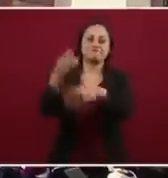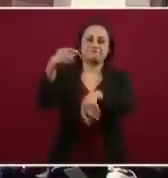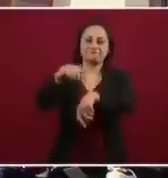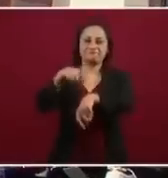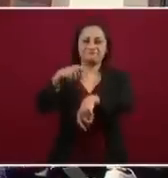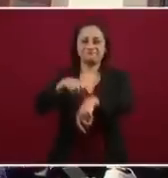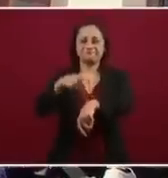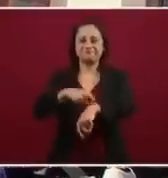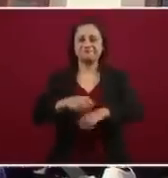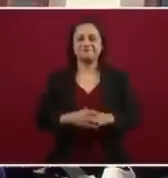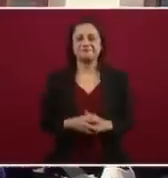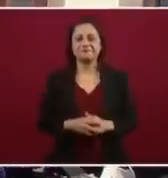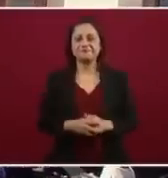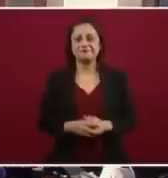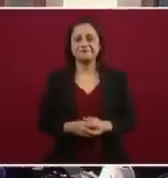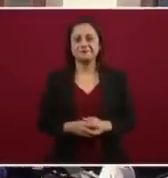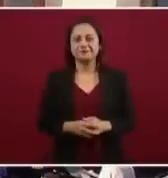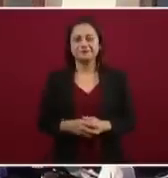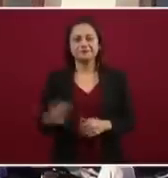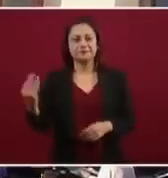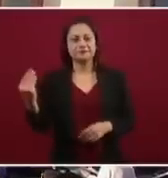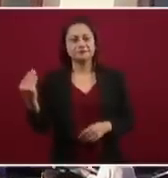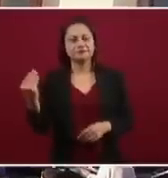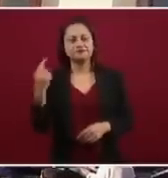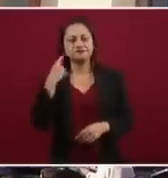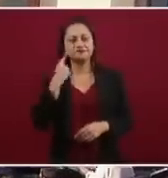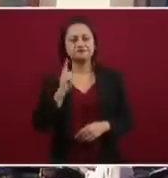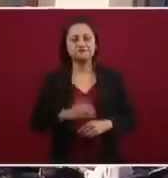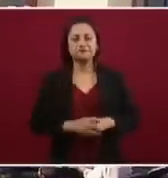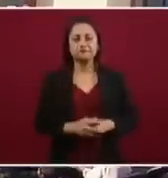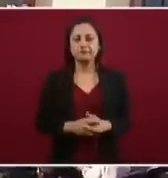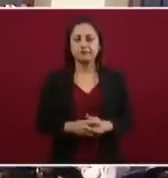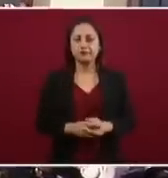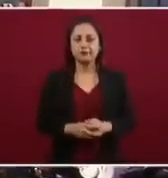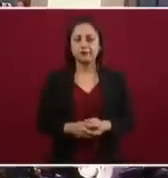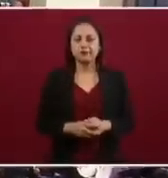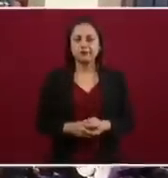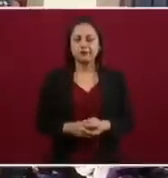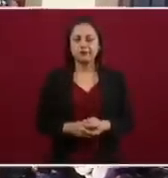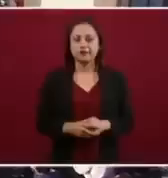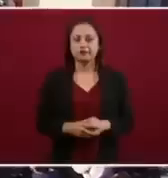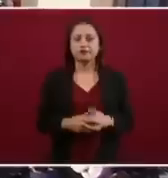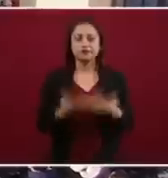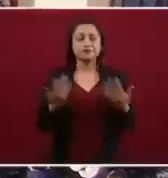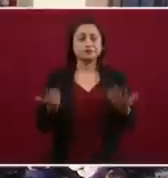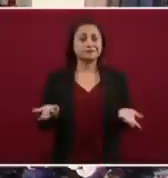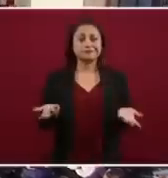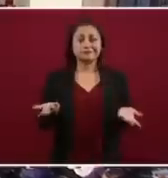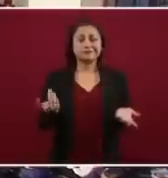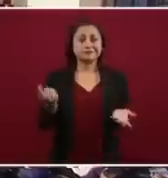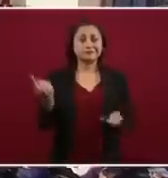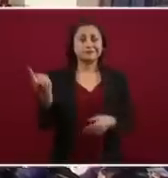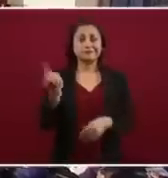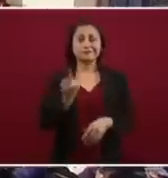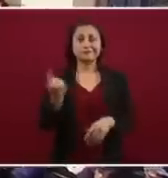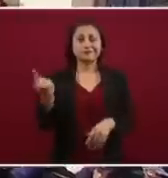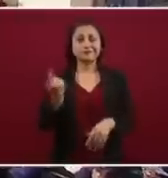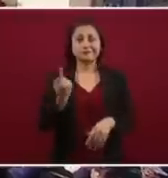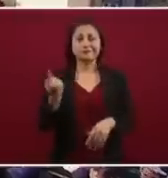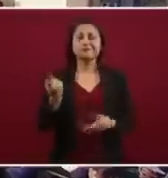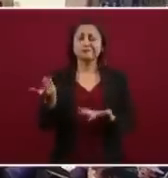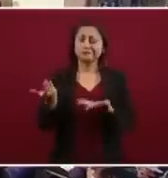¿Qué les pedían los normalistas que tienen ya 4 días de bloquear las vías de Michoacán? Pues que se